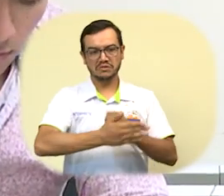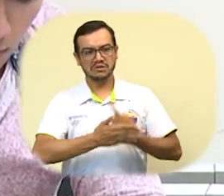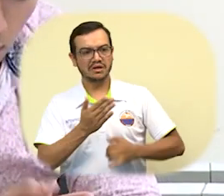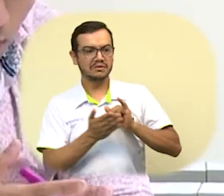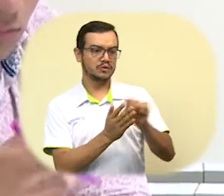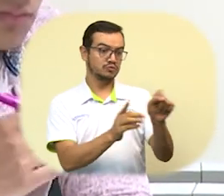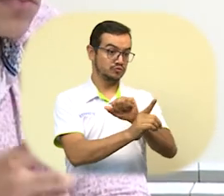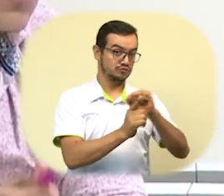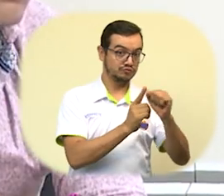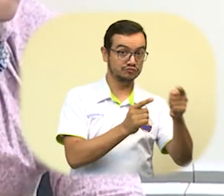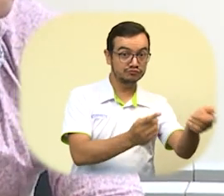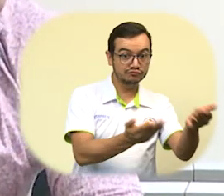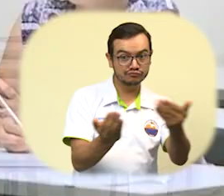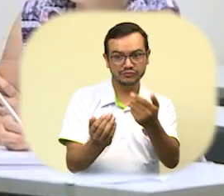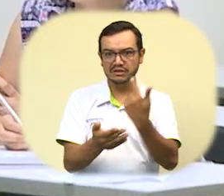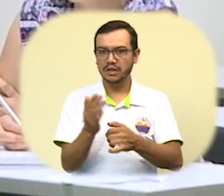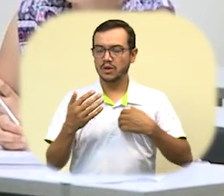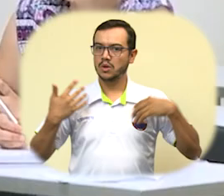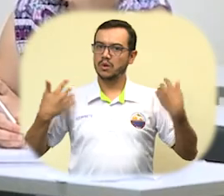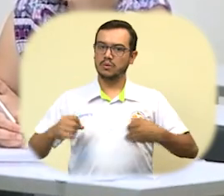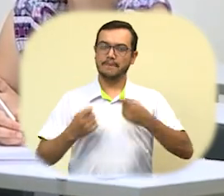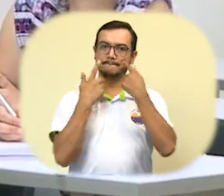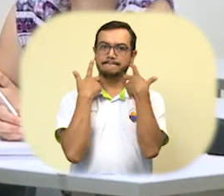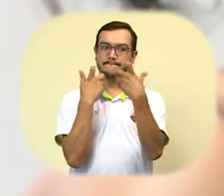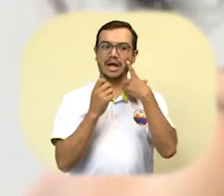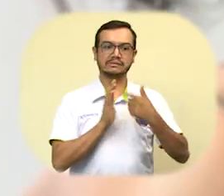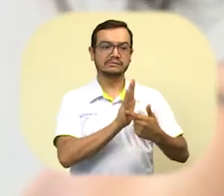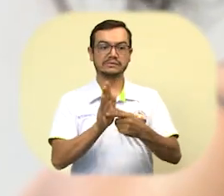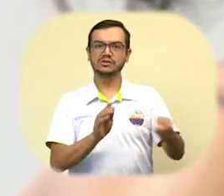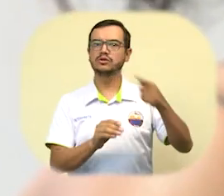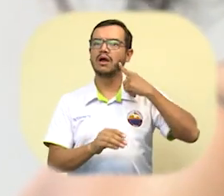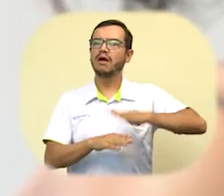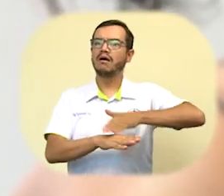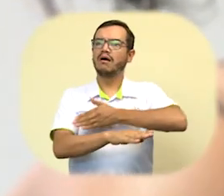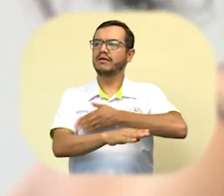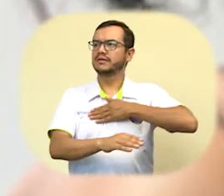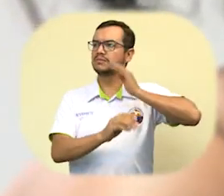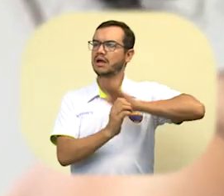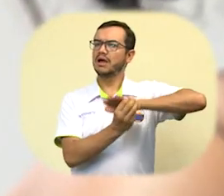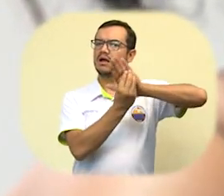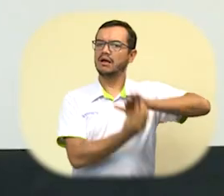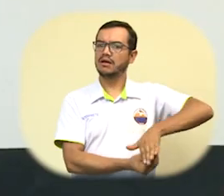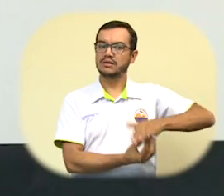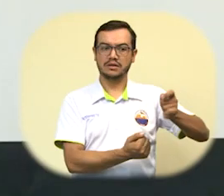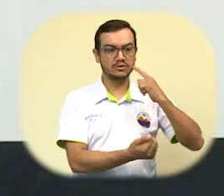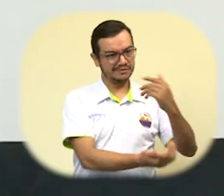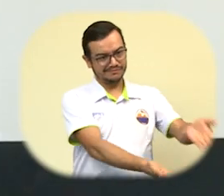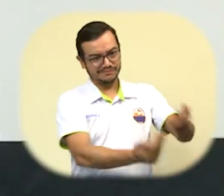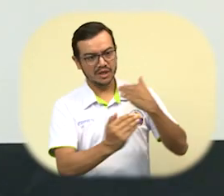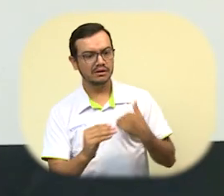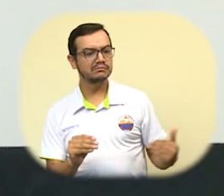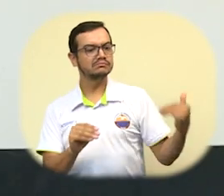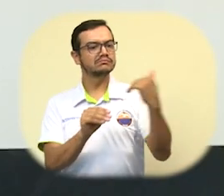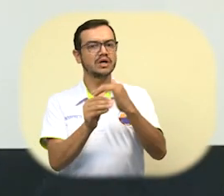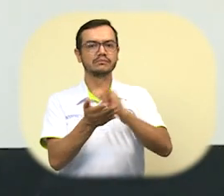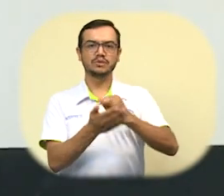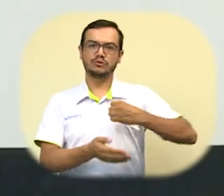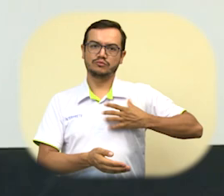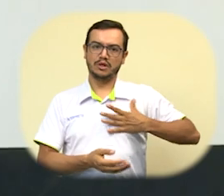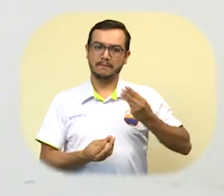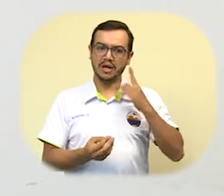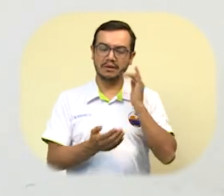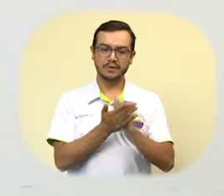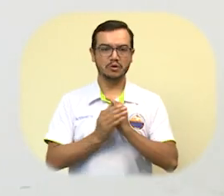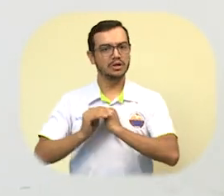los pueblos y grupos étnicos en condiciones históricas de marginalidad, en aras de propiciar acceso de calidad a la educación de alto nivel